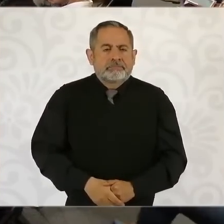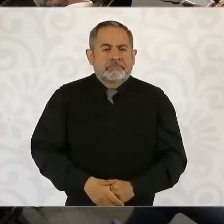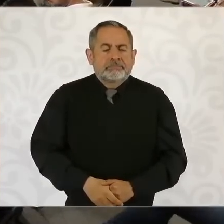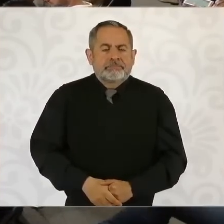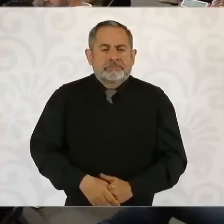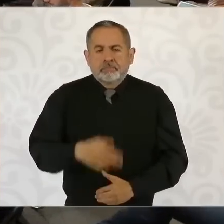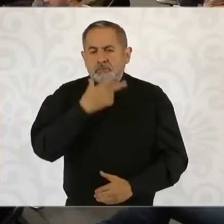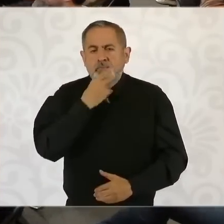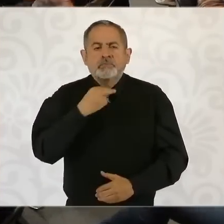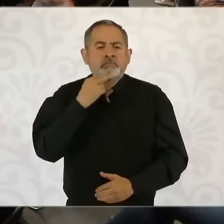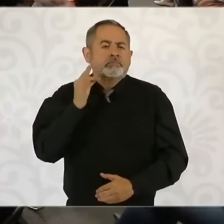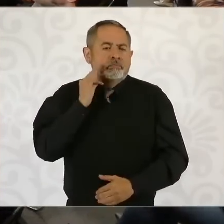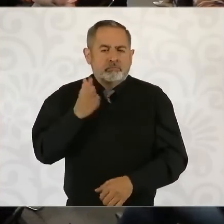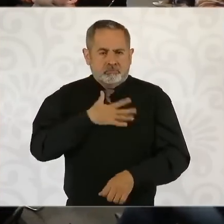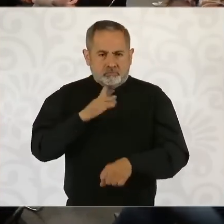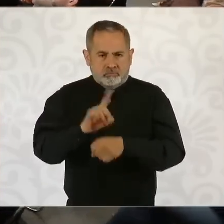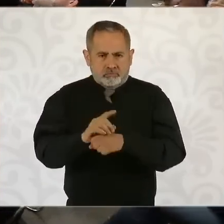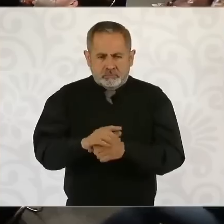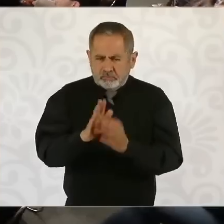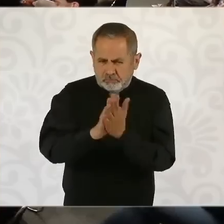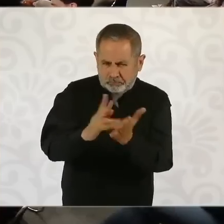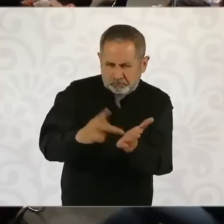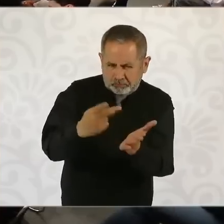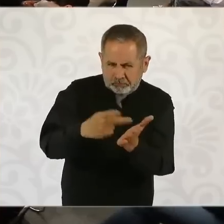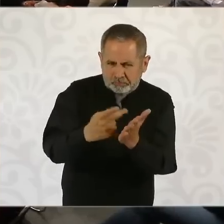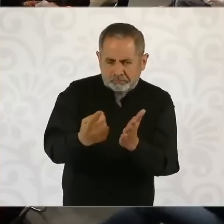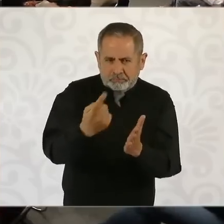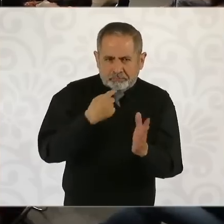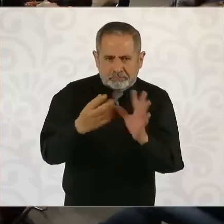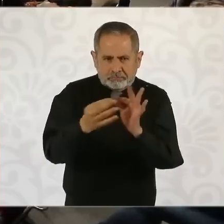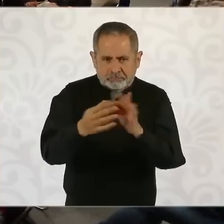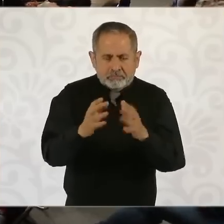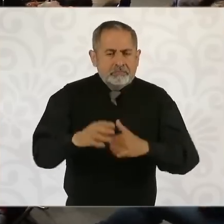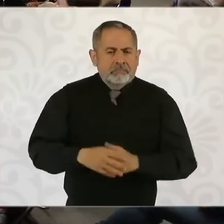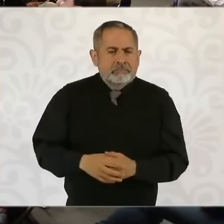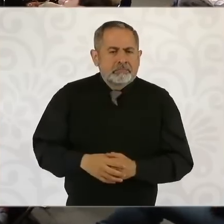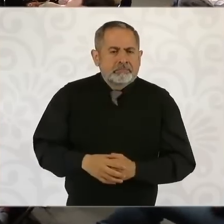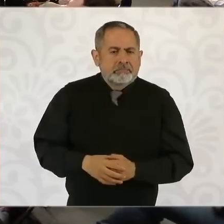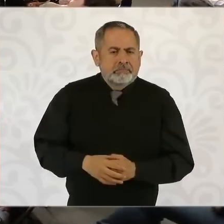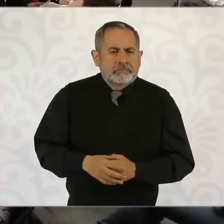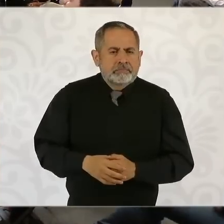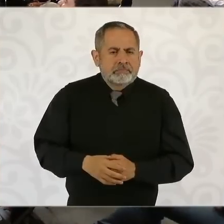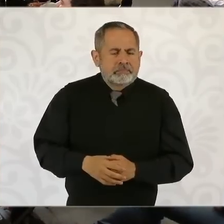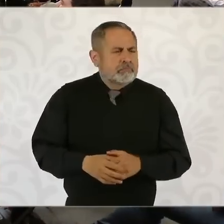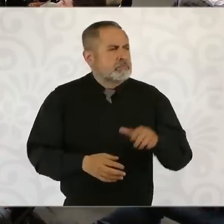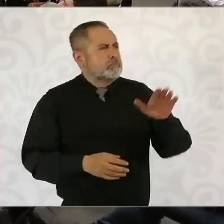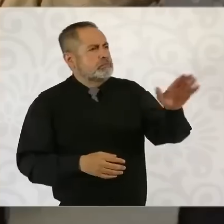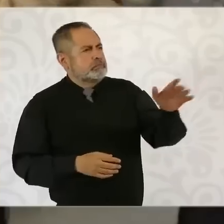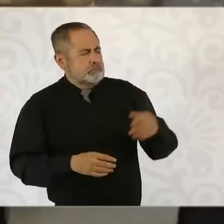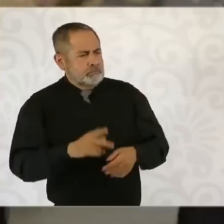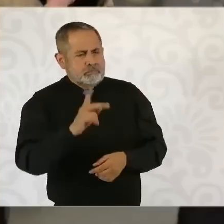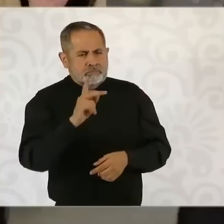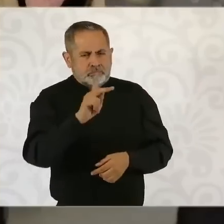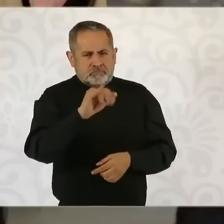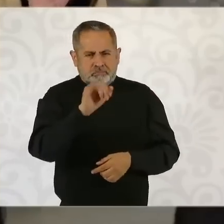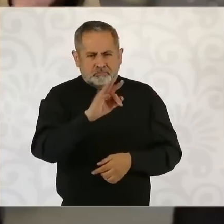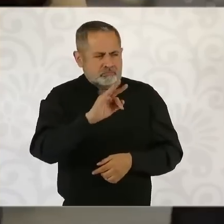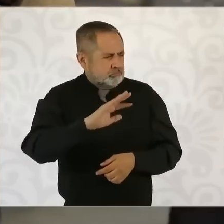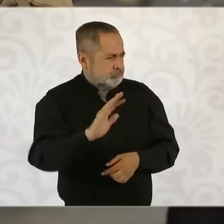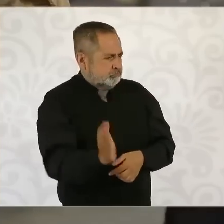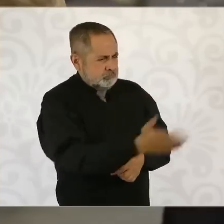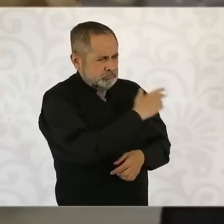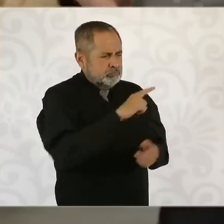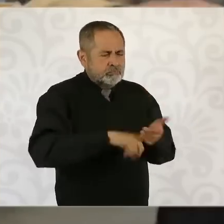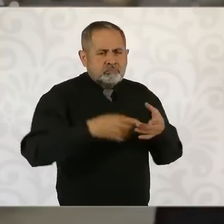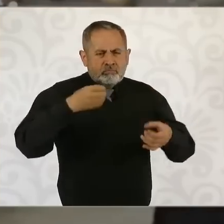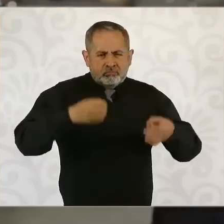Buenos días. No quisiera, por favor, repetirme la pregunta. Que más allá de la renovación del Poder Judicial, en estos casos donde hay una